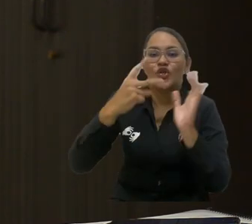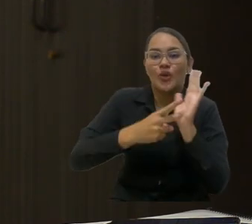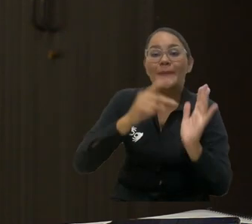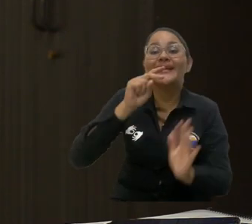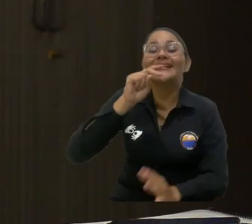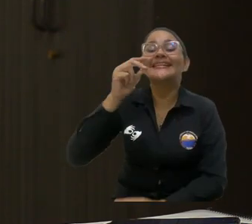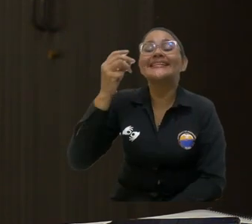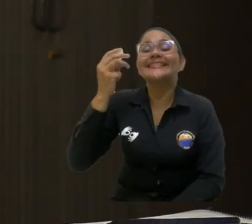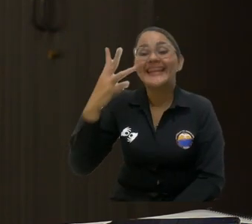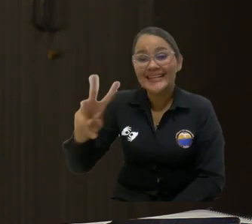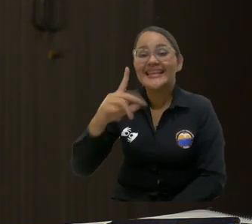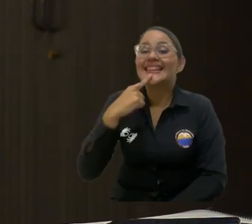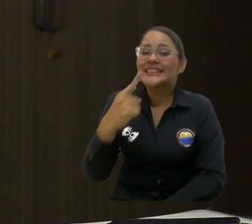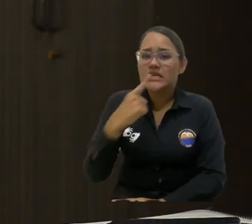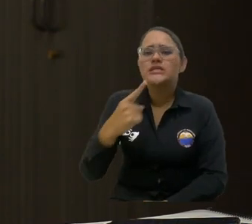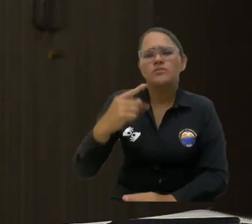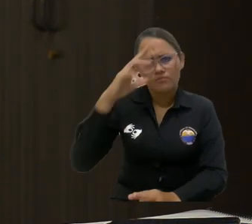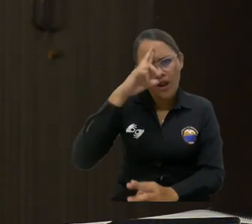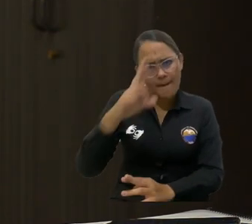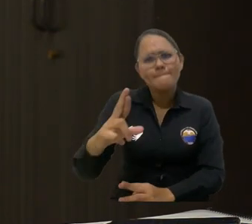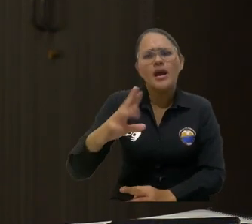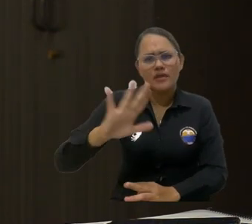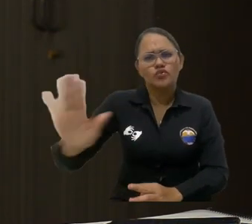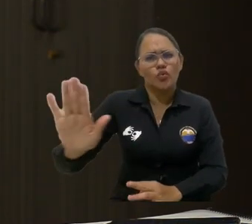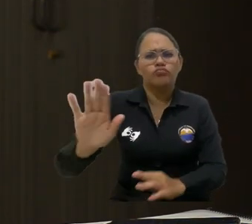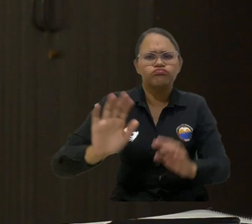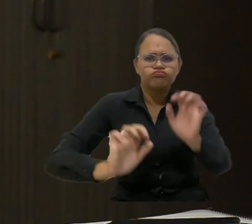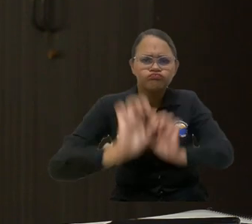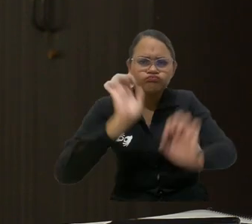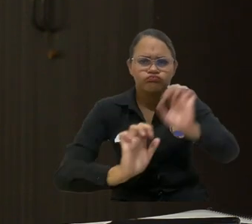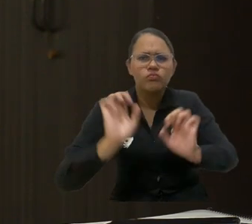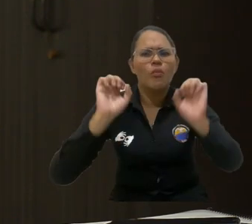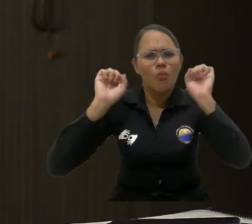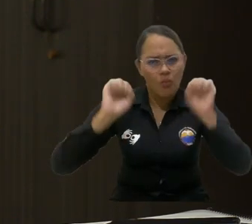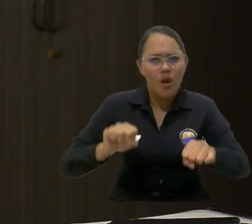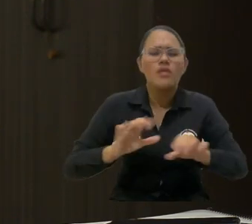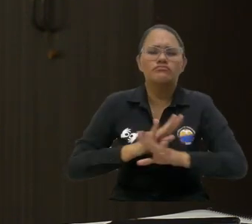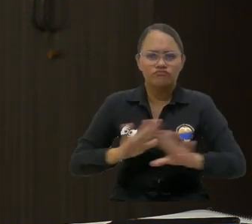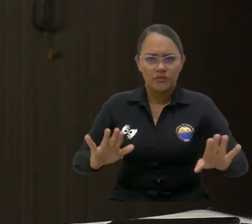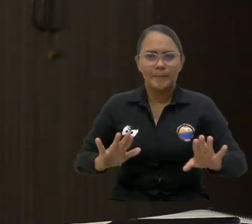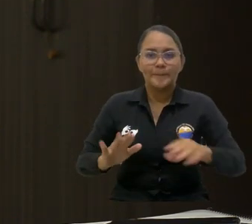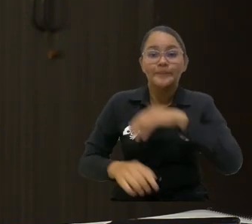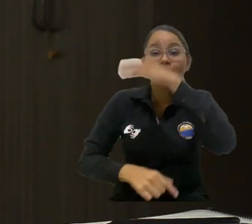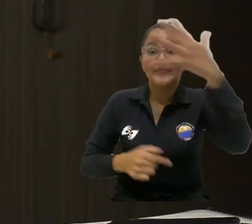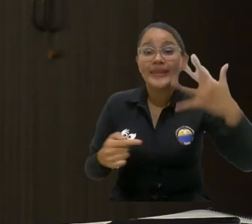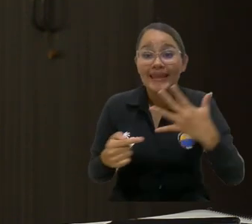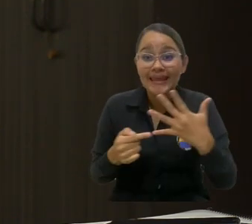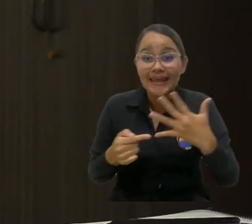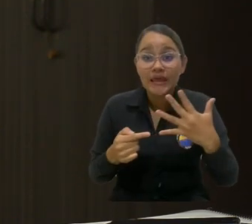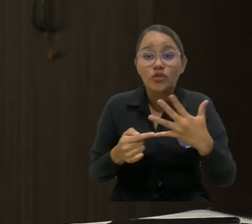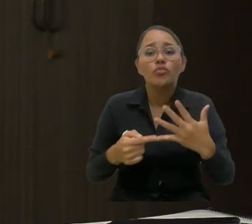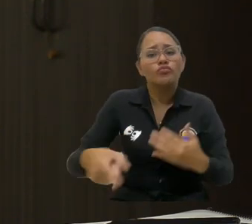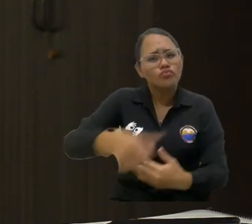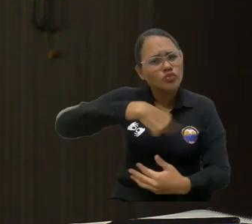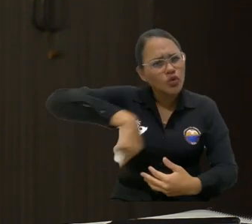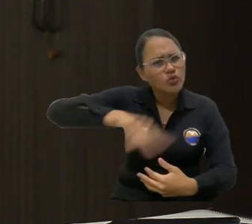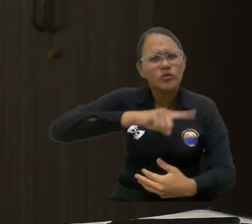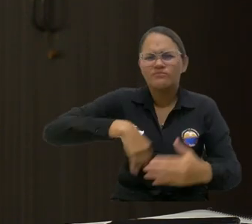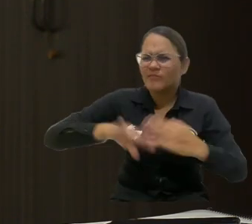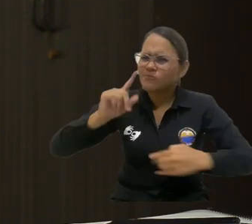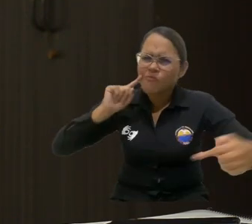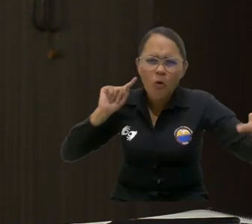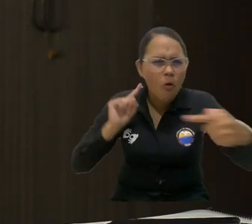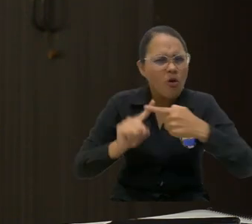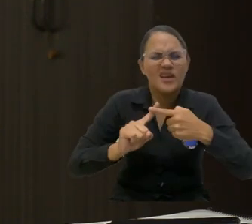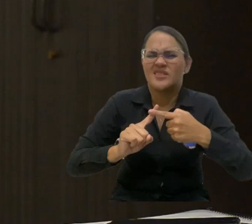el debido proceso y el derecho a la defensa. Quinto, desde la Facultad de Humanidades estamos comprometidos en garantizar